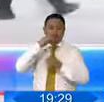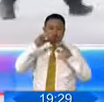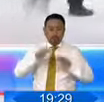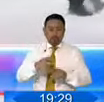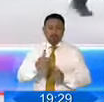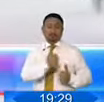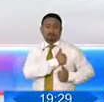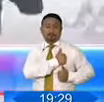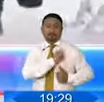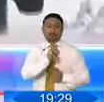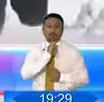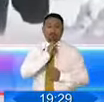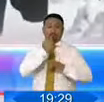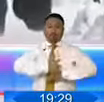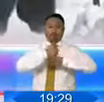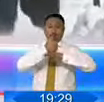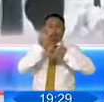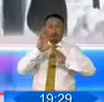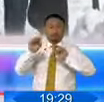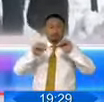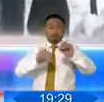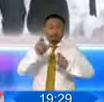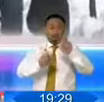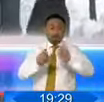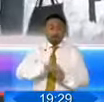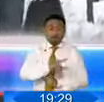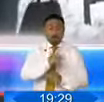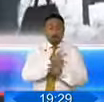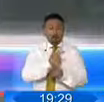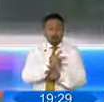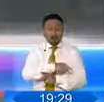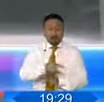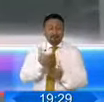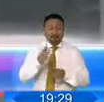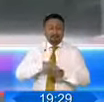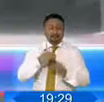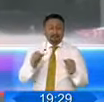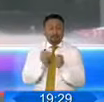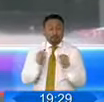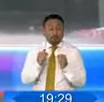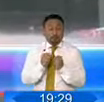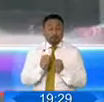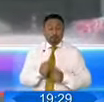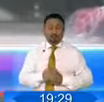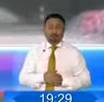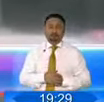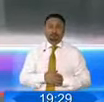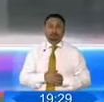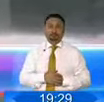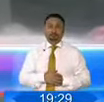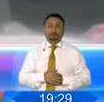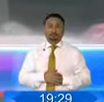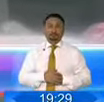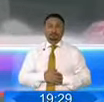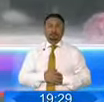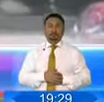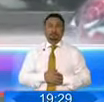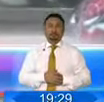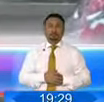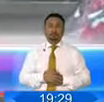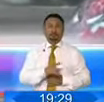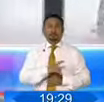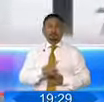Estados Unidos, las autoridades pusieron en alerta a la ciudadanía sobre los riesgos que el frío extremo podría ocasionar en su salud. Sin embargo, estas corrientes de